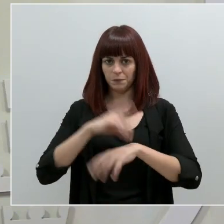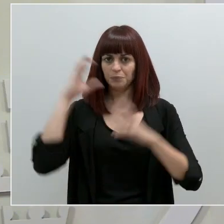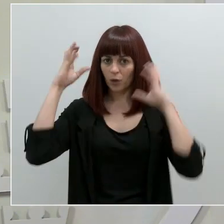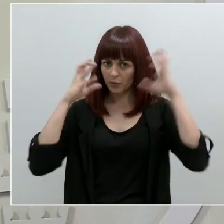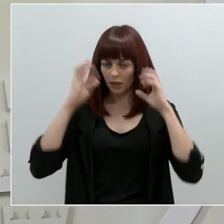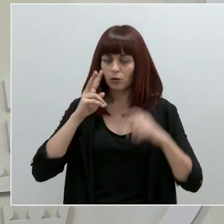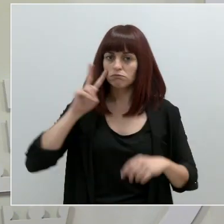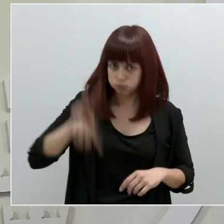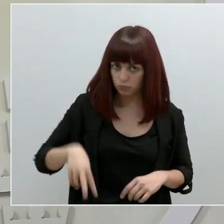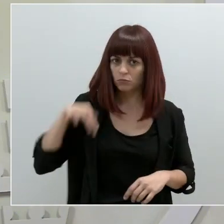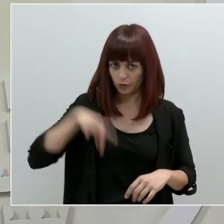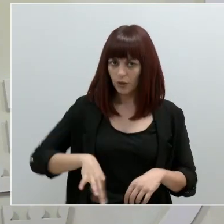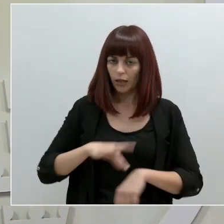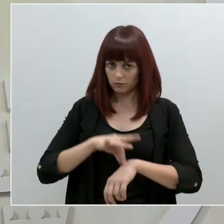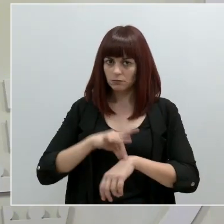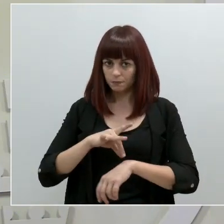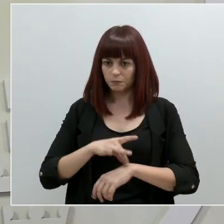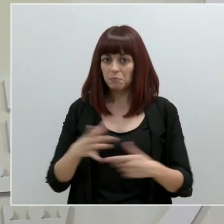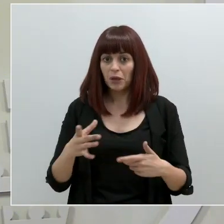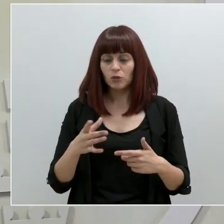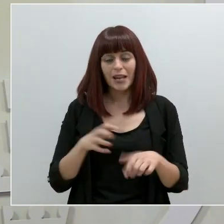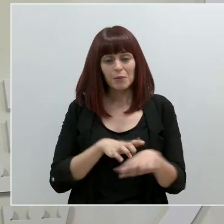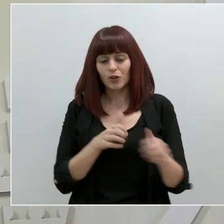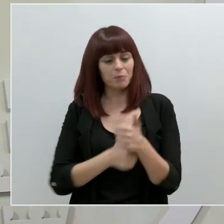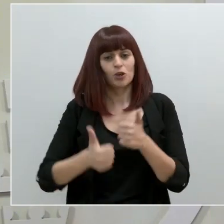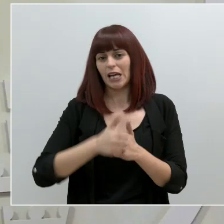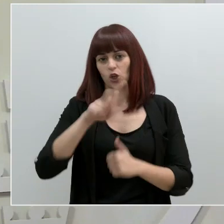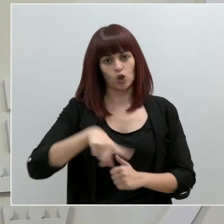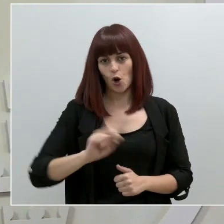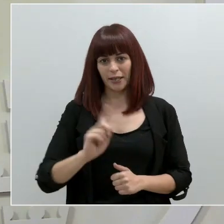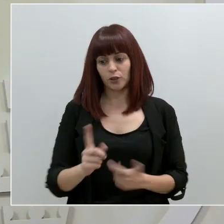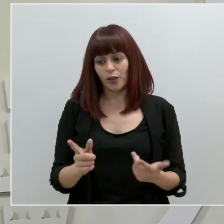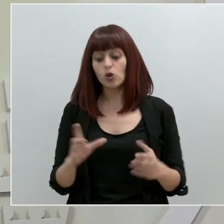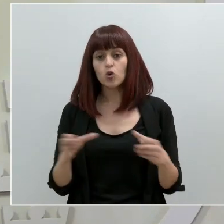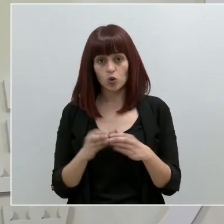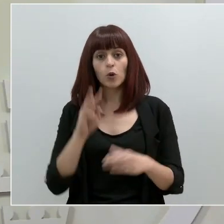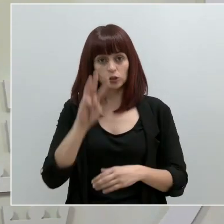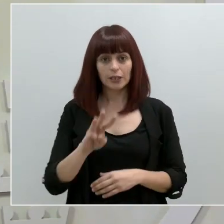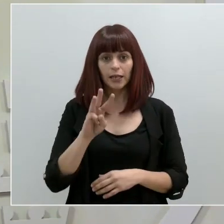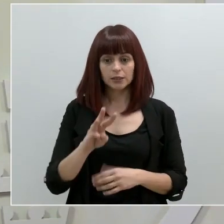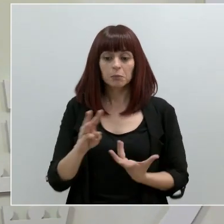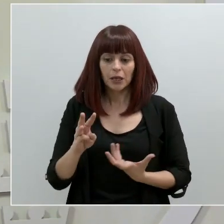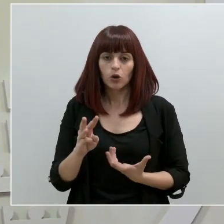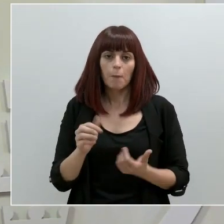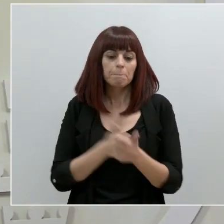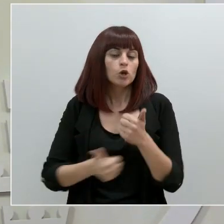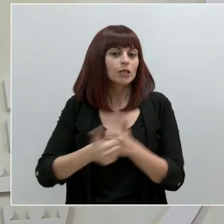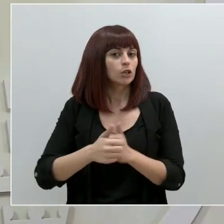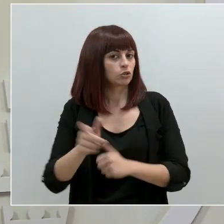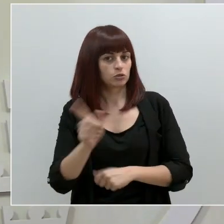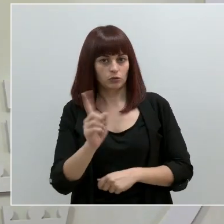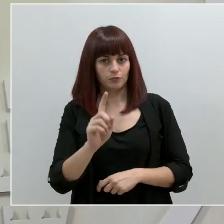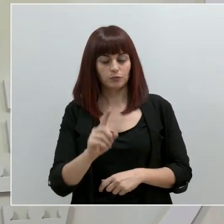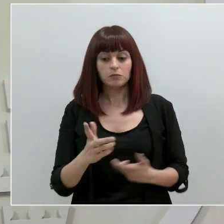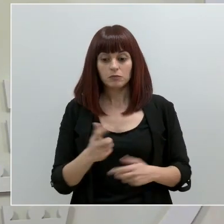sanitarios, pero la mayoría de ellos no son prioritarios. O sea, estarían en grupo 3 dentro de los no prioritarios, con lo